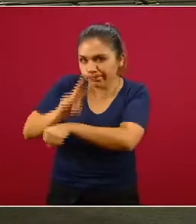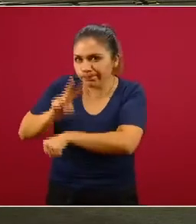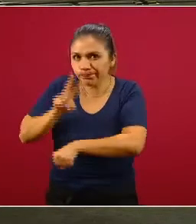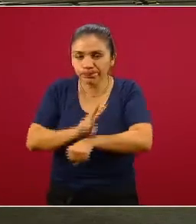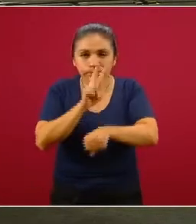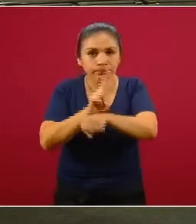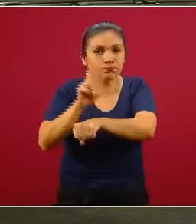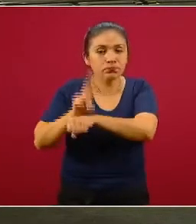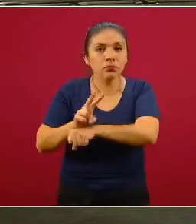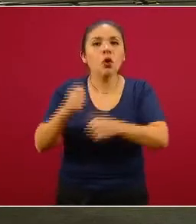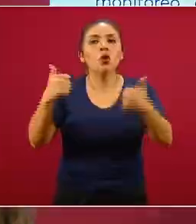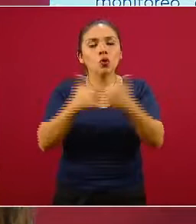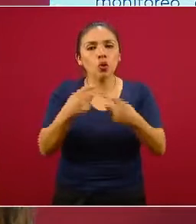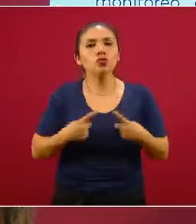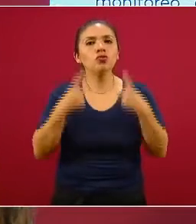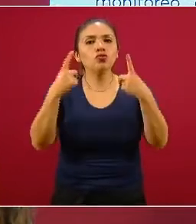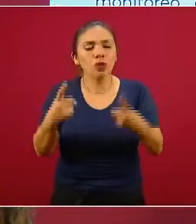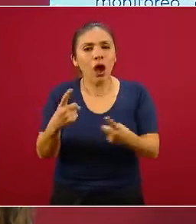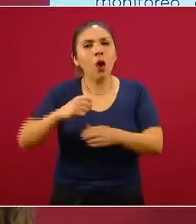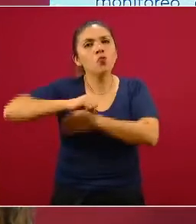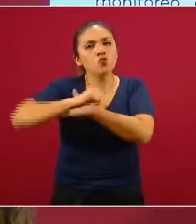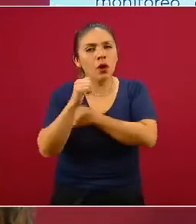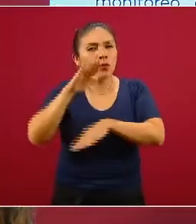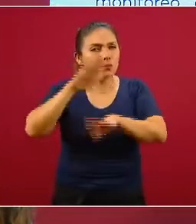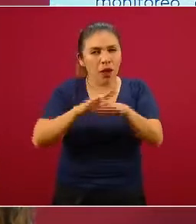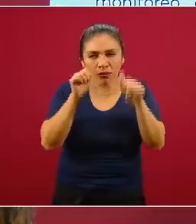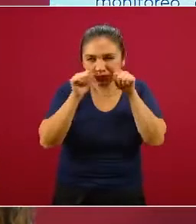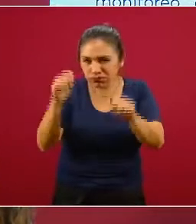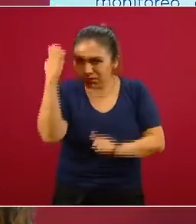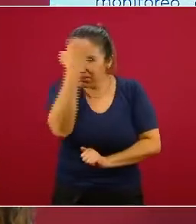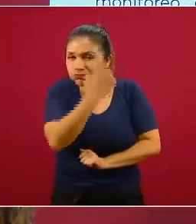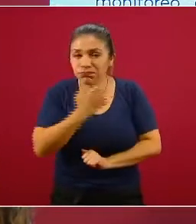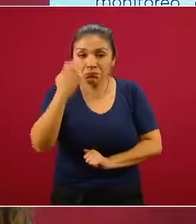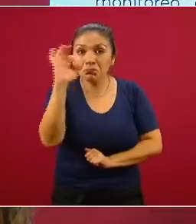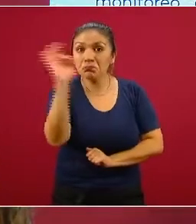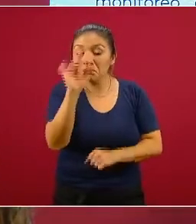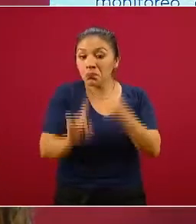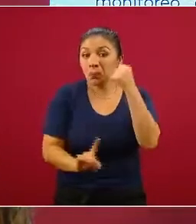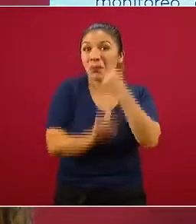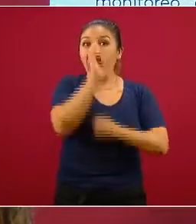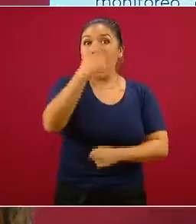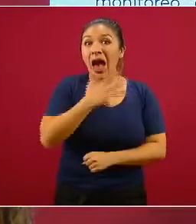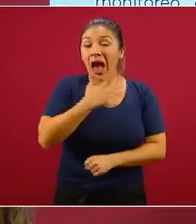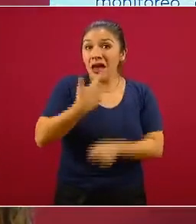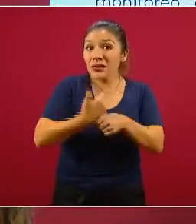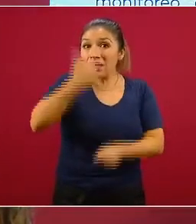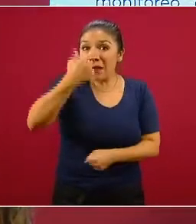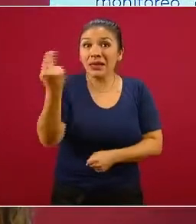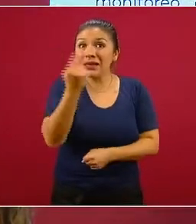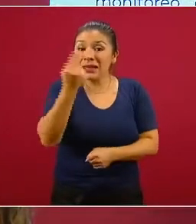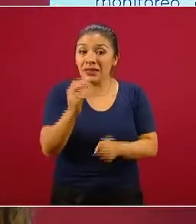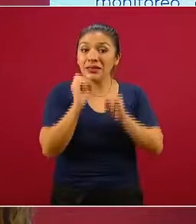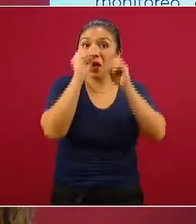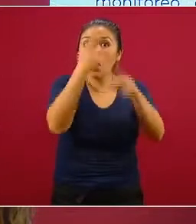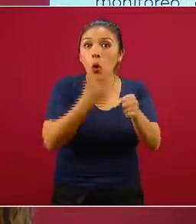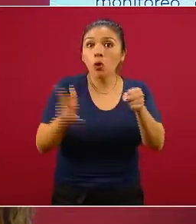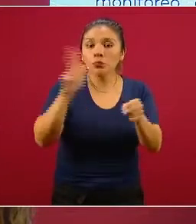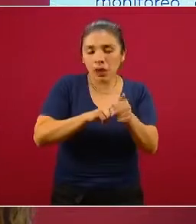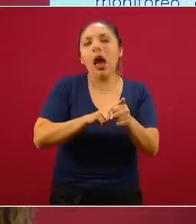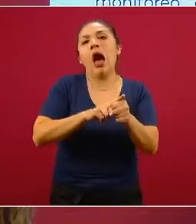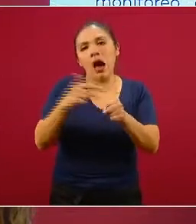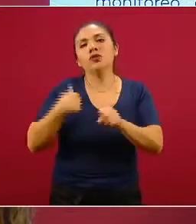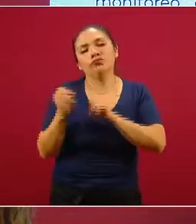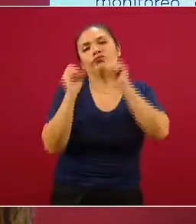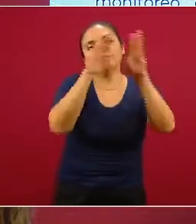a dar una observación mayor y en el caso de que tenga una complicación y si requiere ir al hospital, los vamos a derivar al